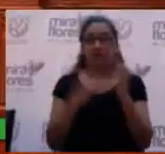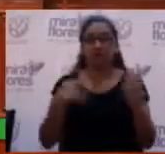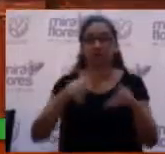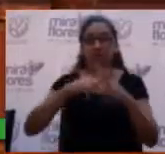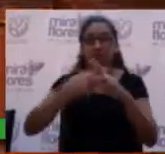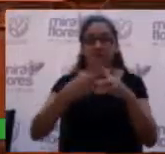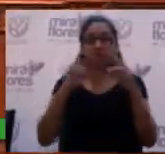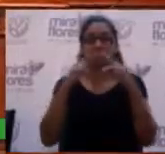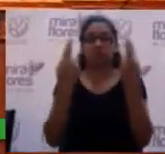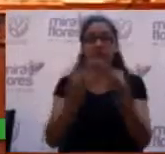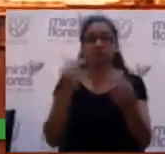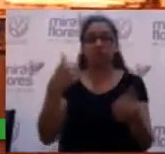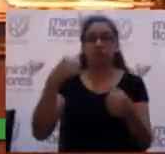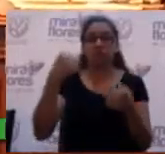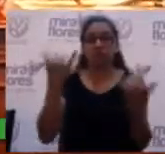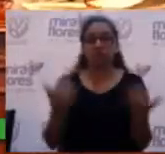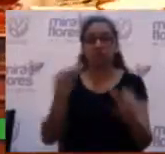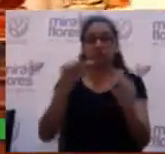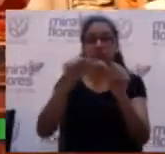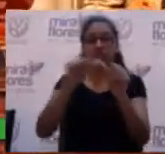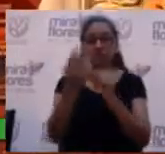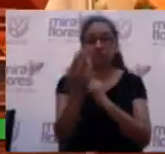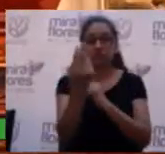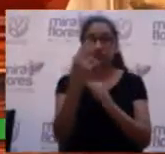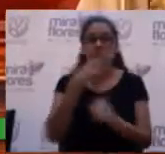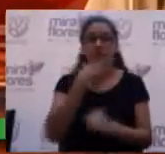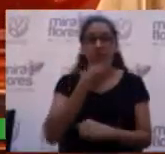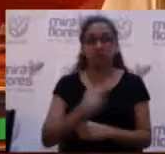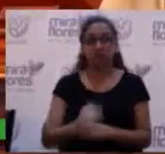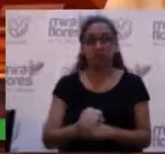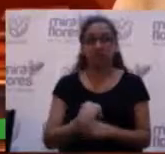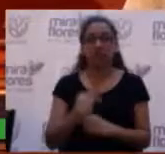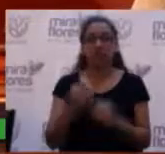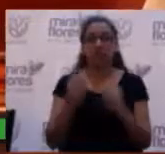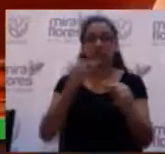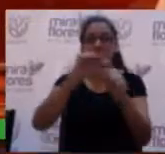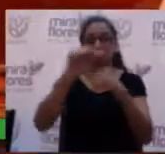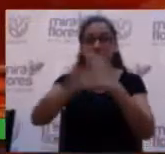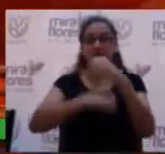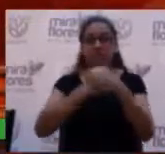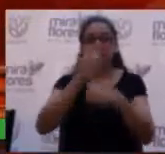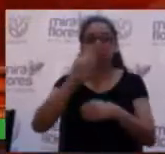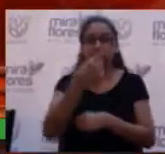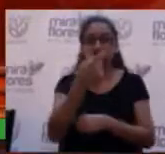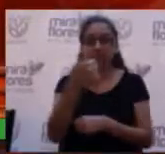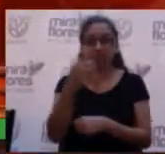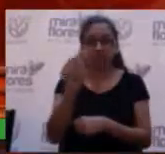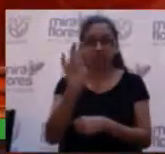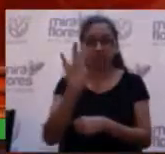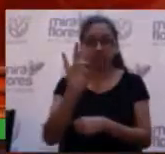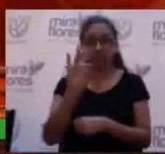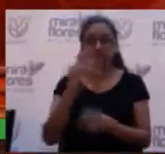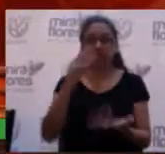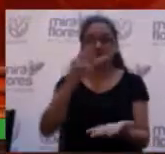la sesión. Hoy es 12 de diciembre del año 2017 y vamos a lo que es la aprobación del